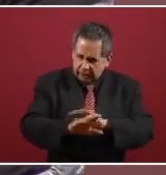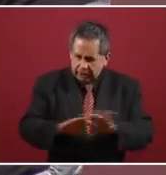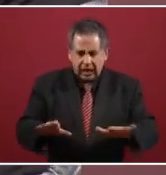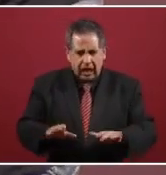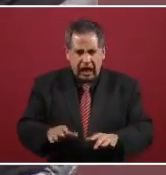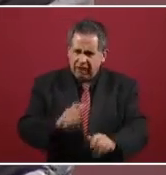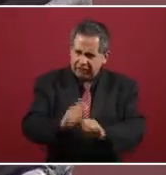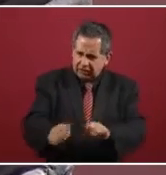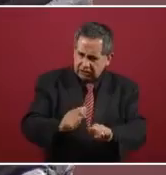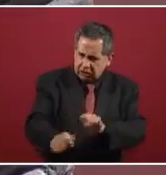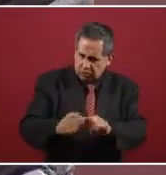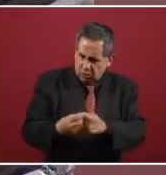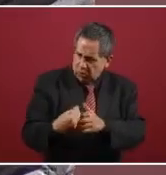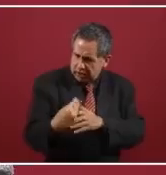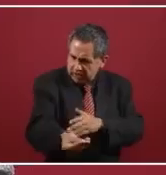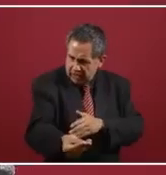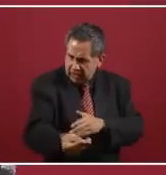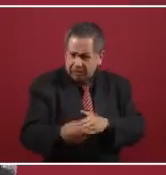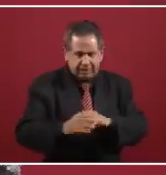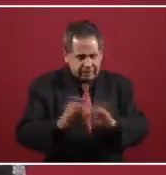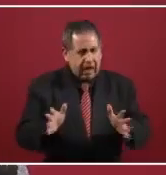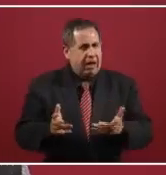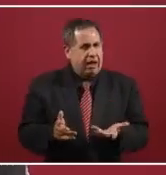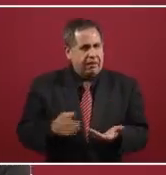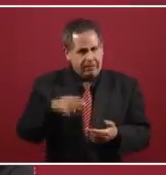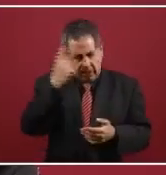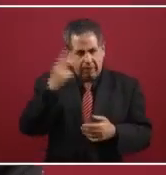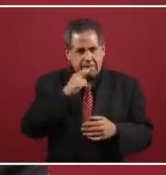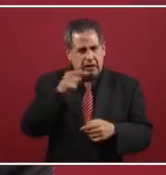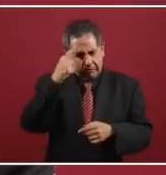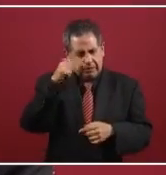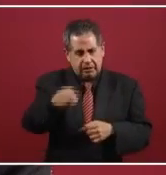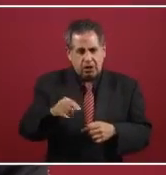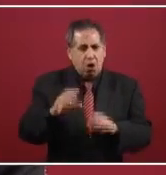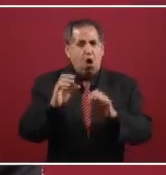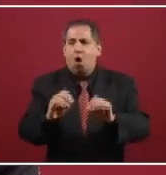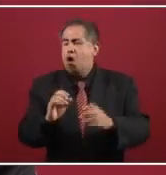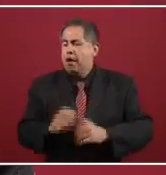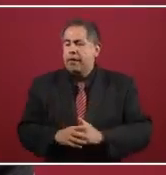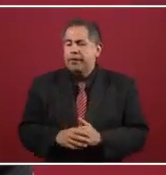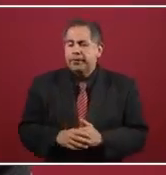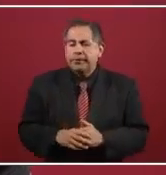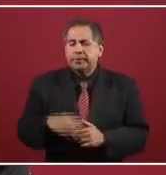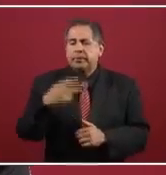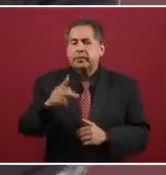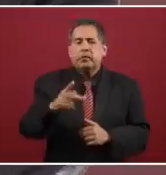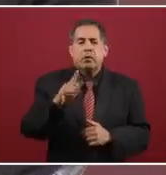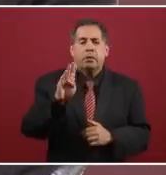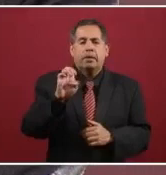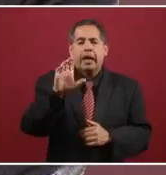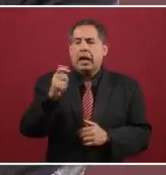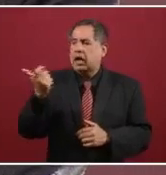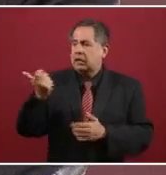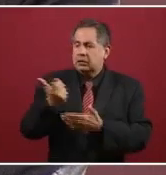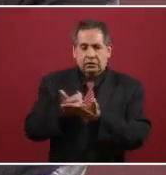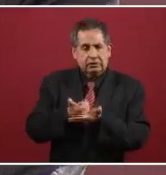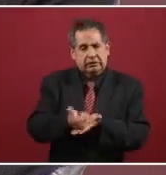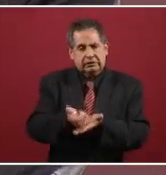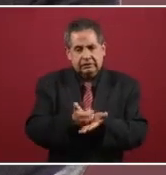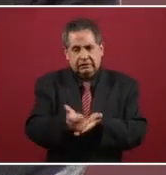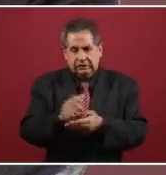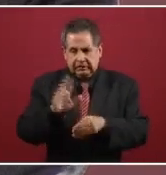en efectivo? ¿O por qué no incorporarle a su beca